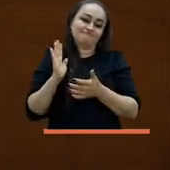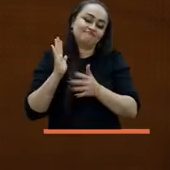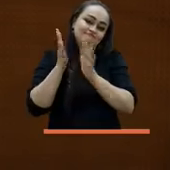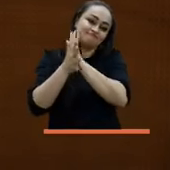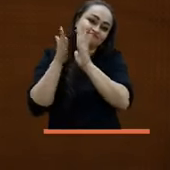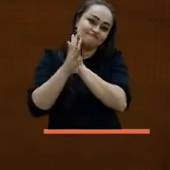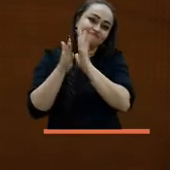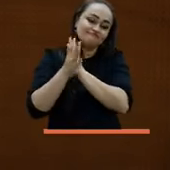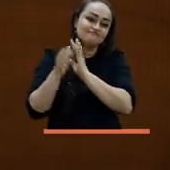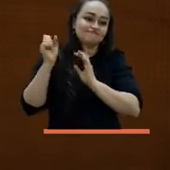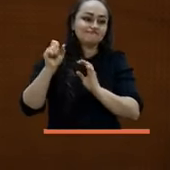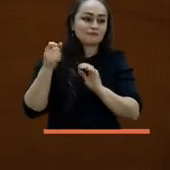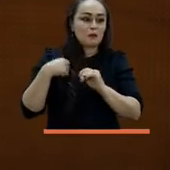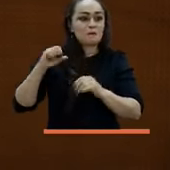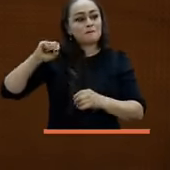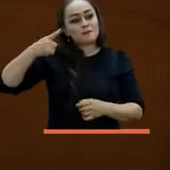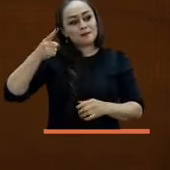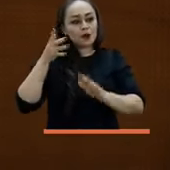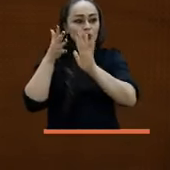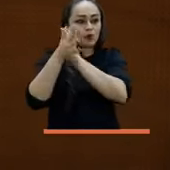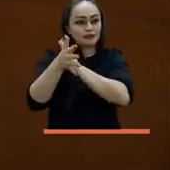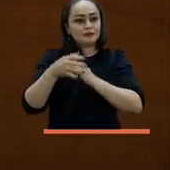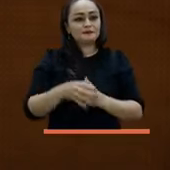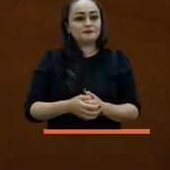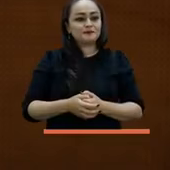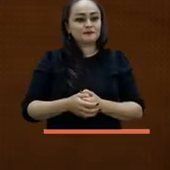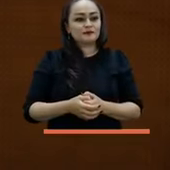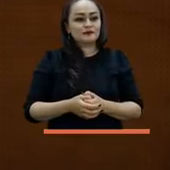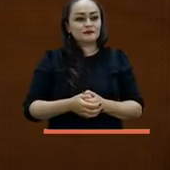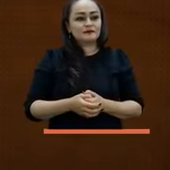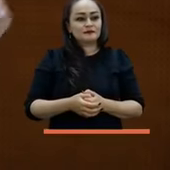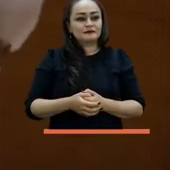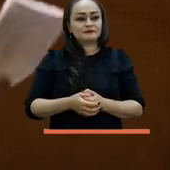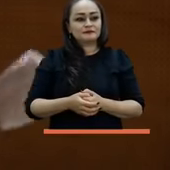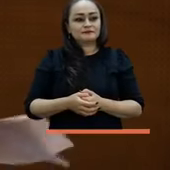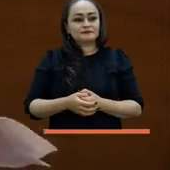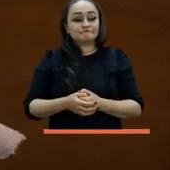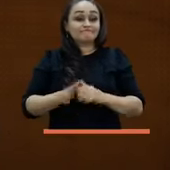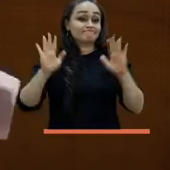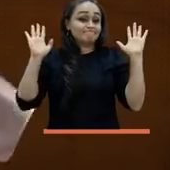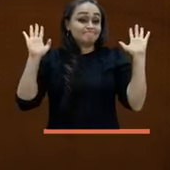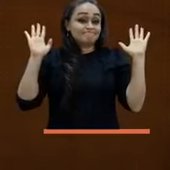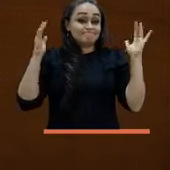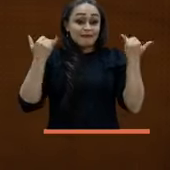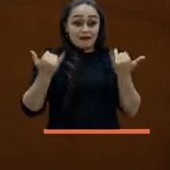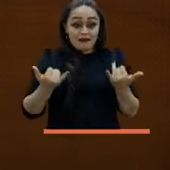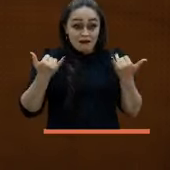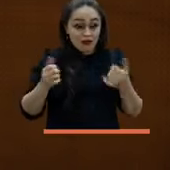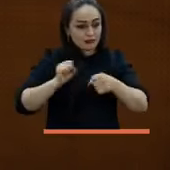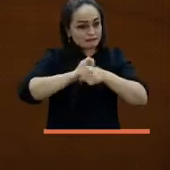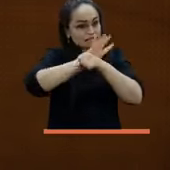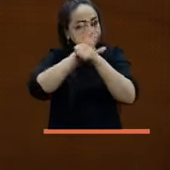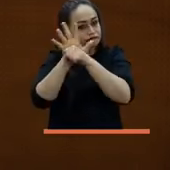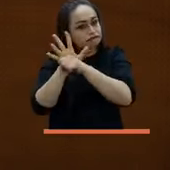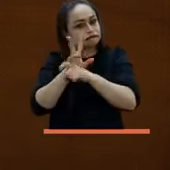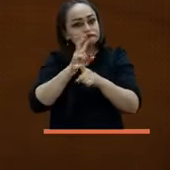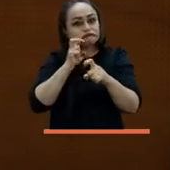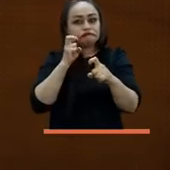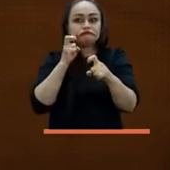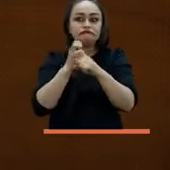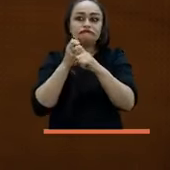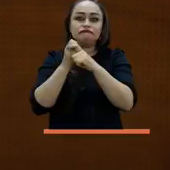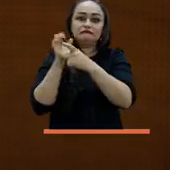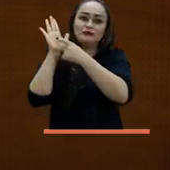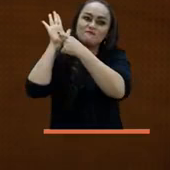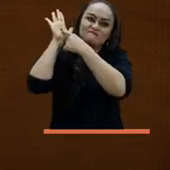lo primero es mencionar que la pandemia pues nos desnudó a todos y puso de manifiesto la fragilidad que